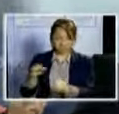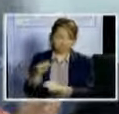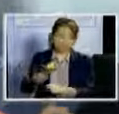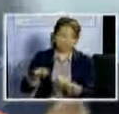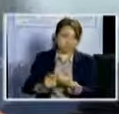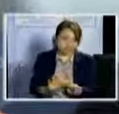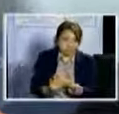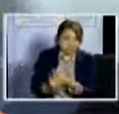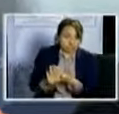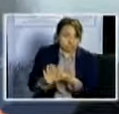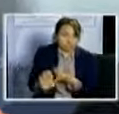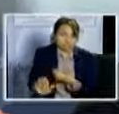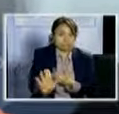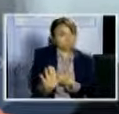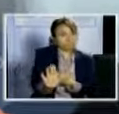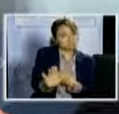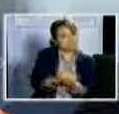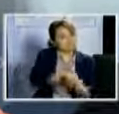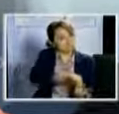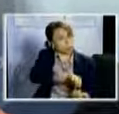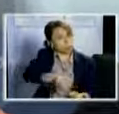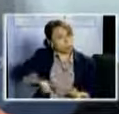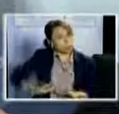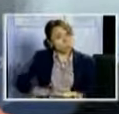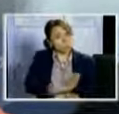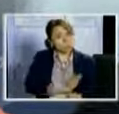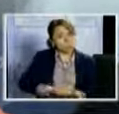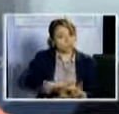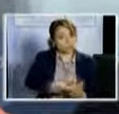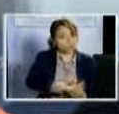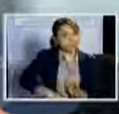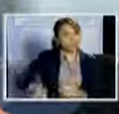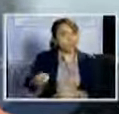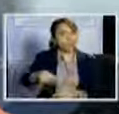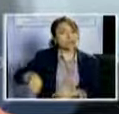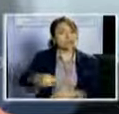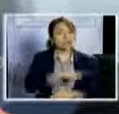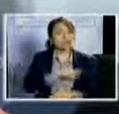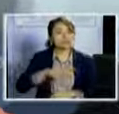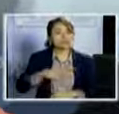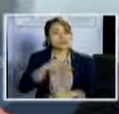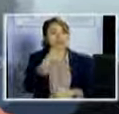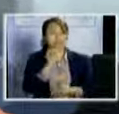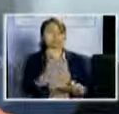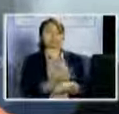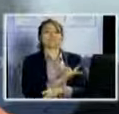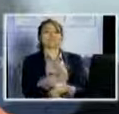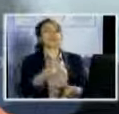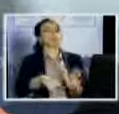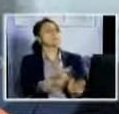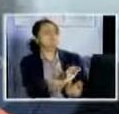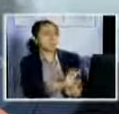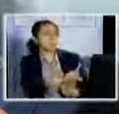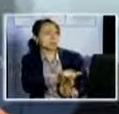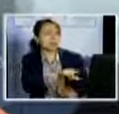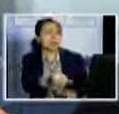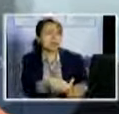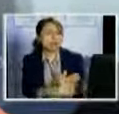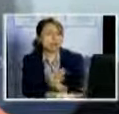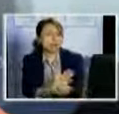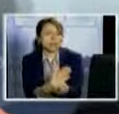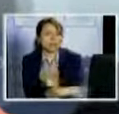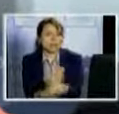en que ellos tienen que empezar a liderar con el ejemplo. Y se le acabaron las excusas. Nosotros ayudamos en ese sentido